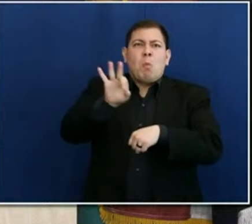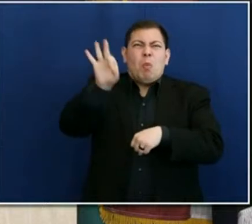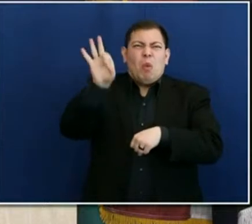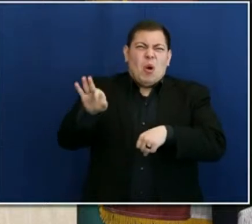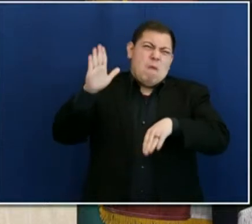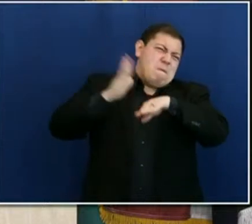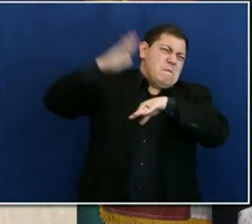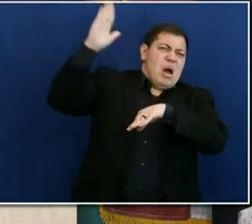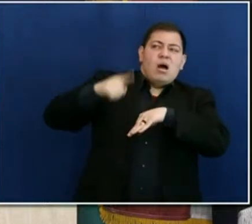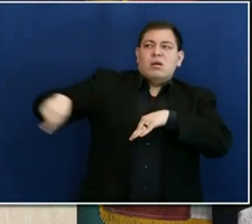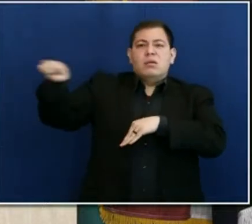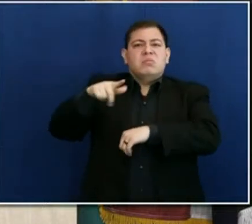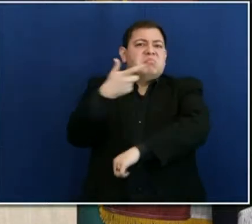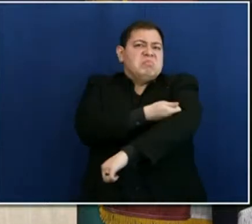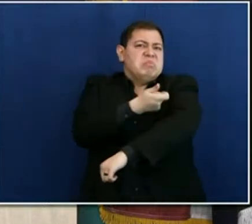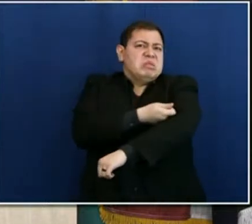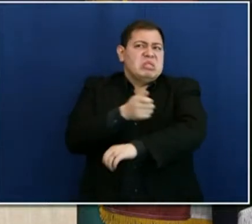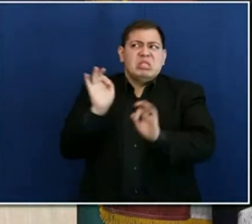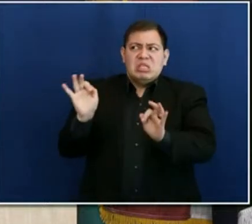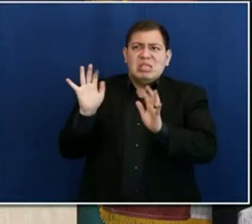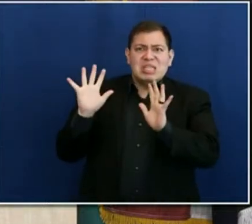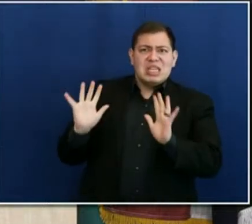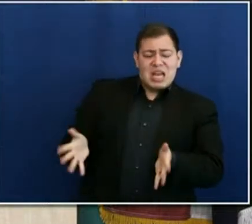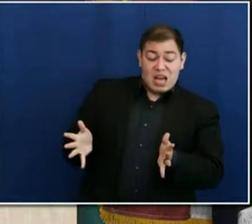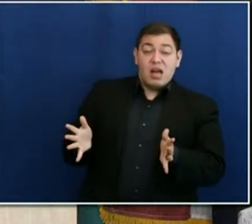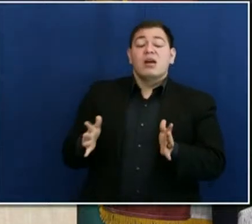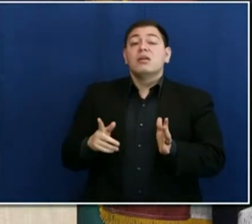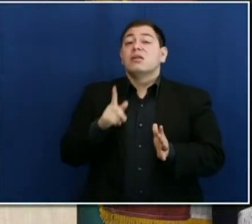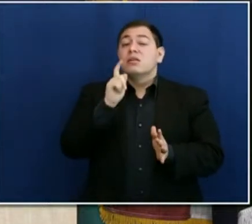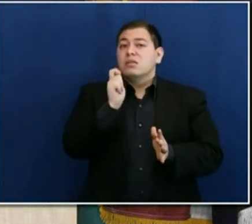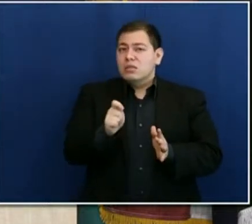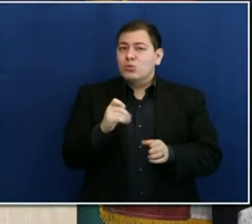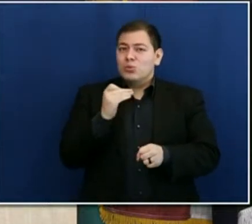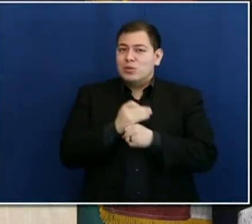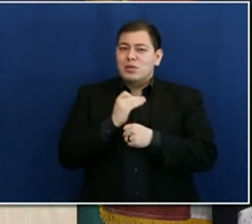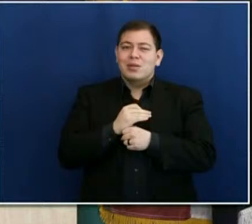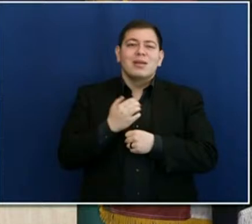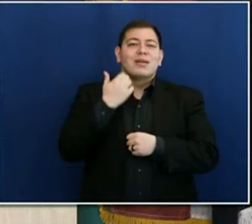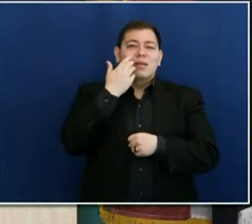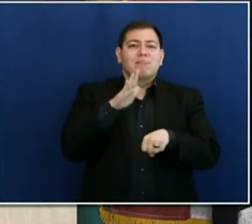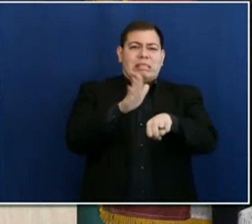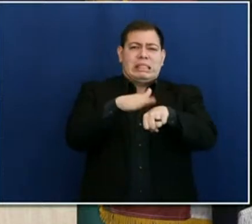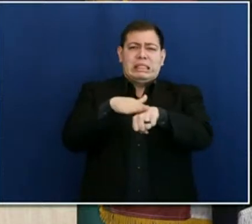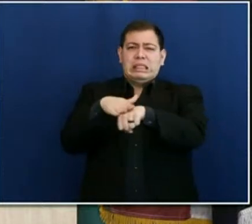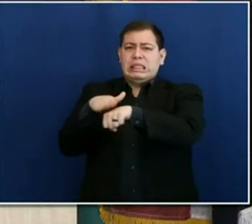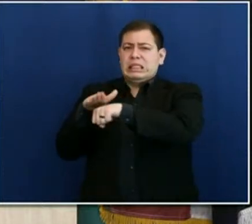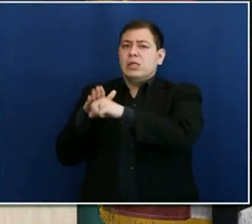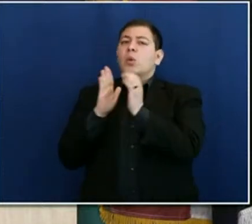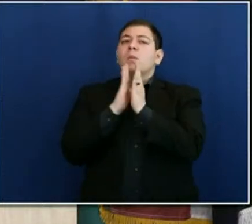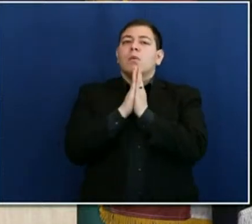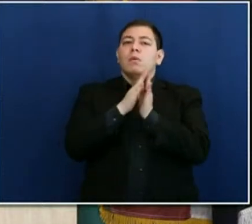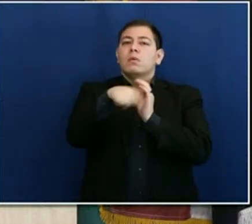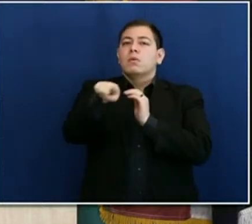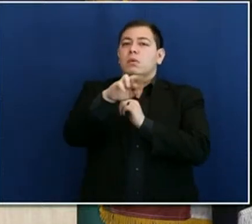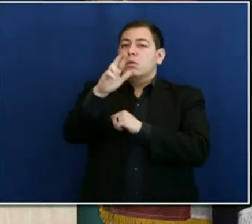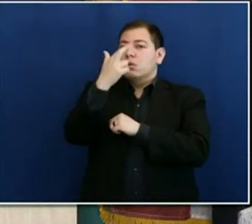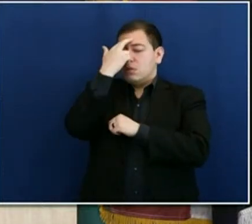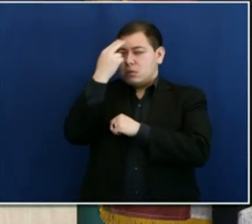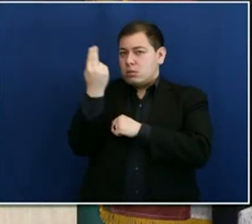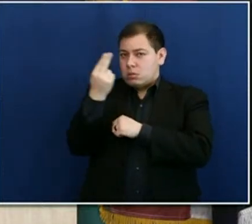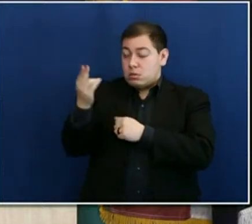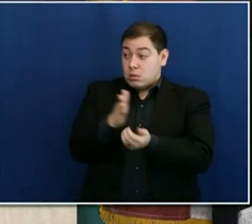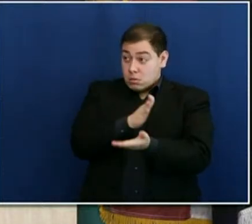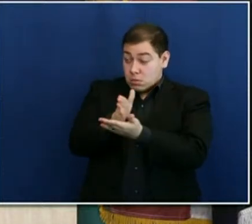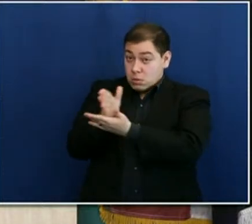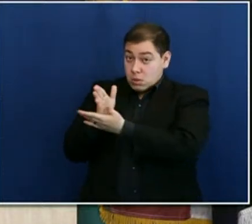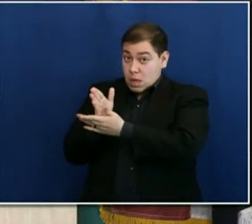una colaboración con las organizaciones para recordarle a las personas. Y como sabemos, esta nueva fase en donde se le permite